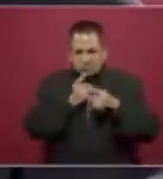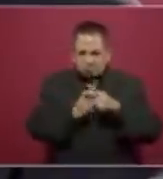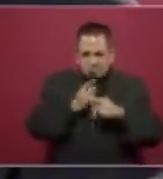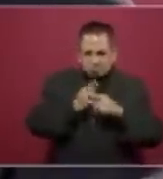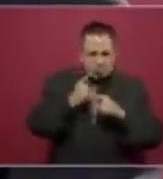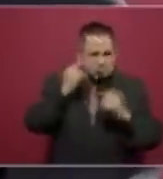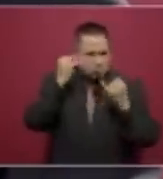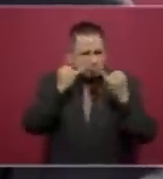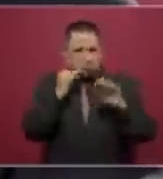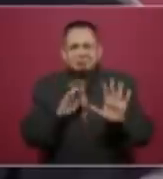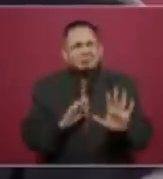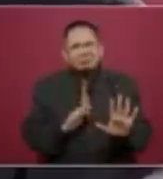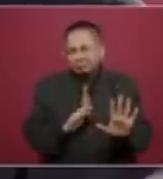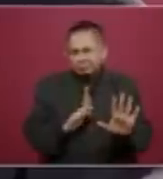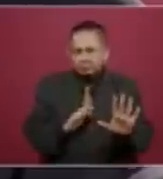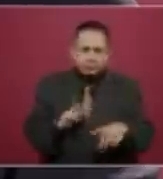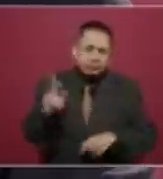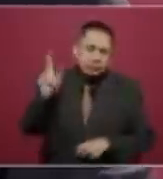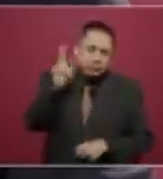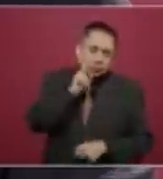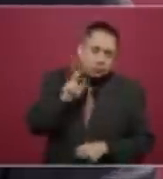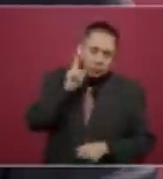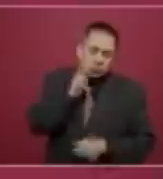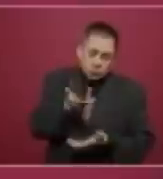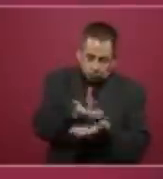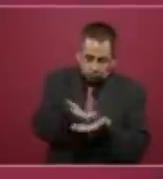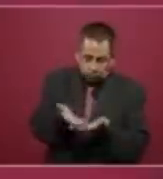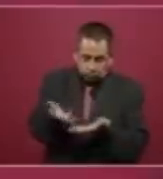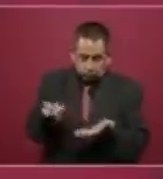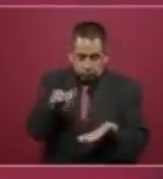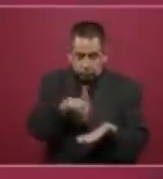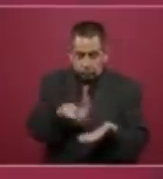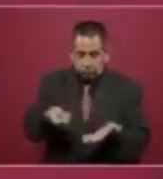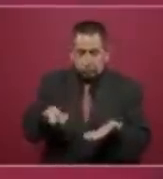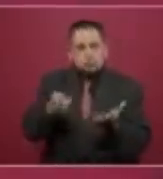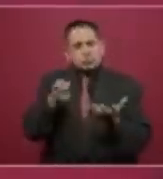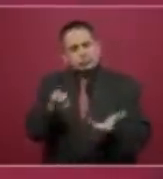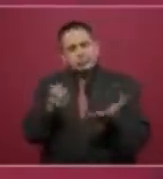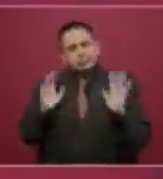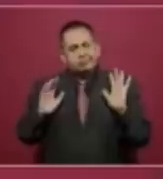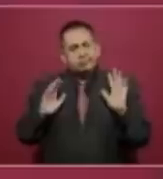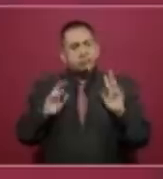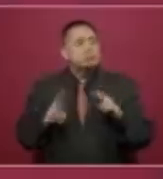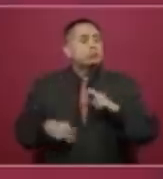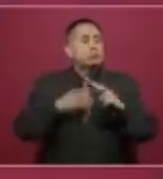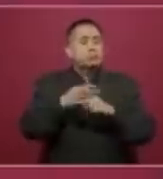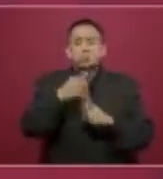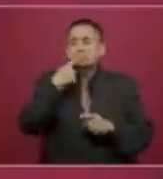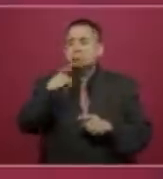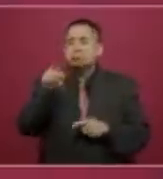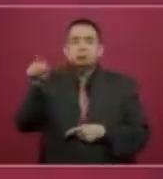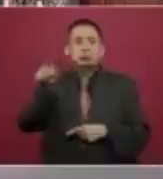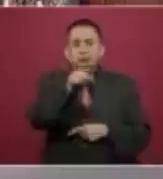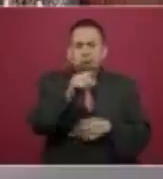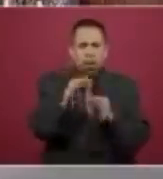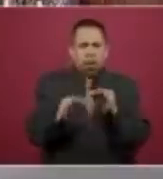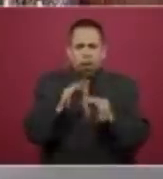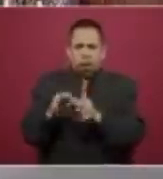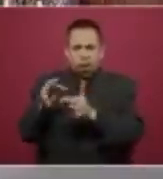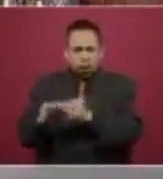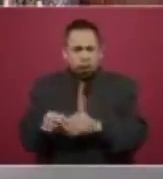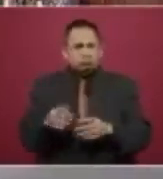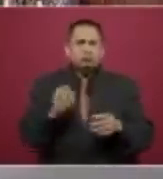esperar a que existan las pruebas, acudir a las instancias correspondientes, darle la oportunidad de